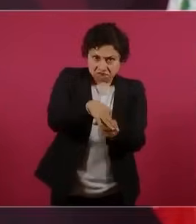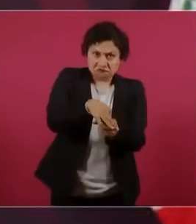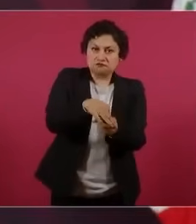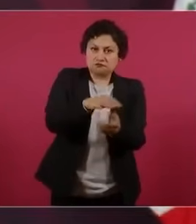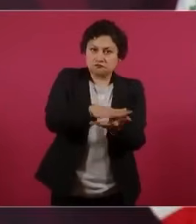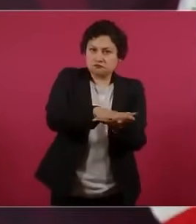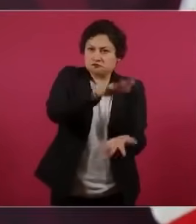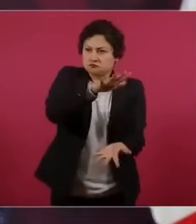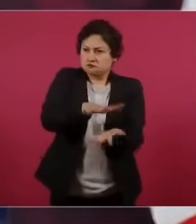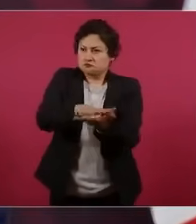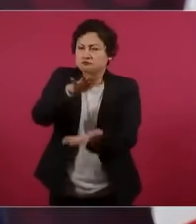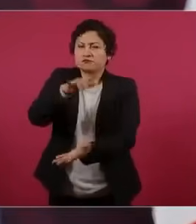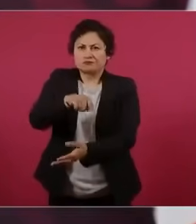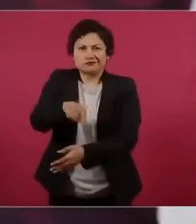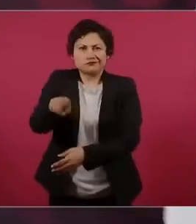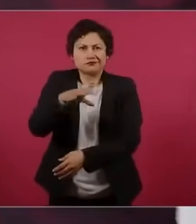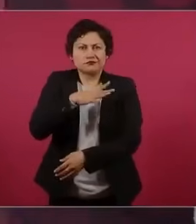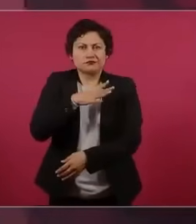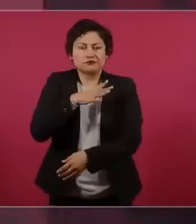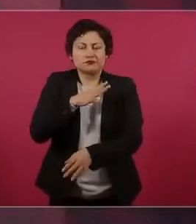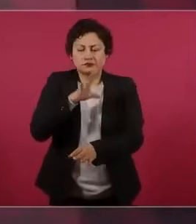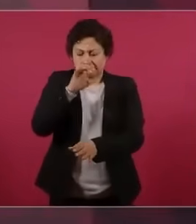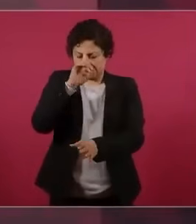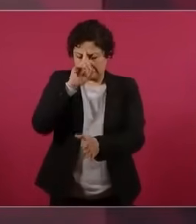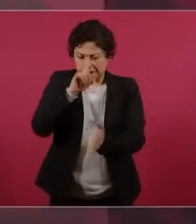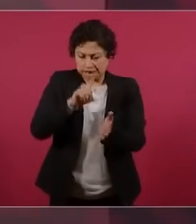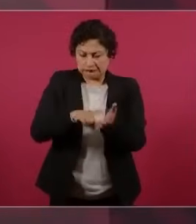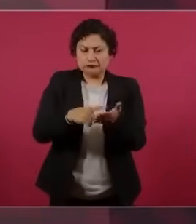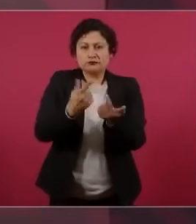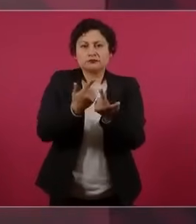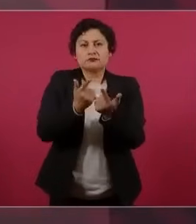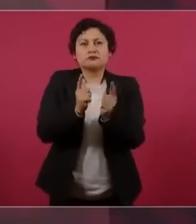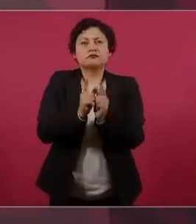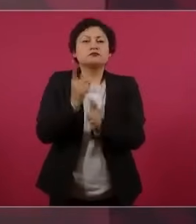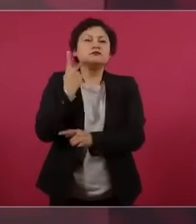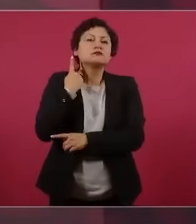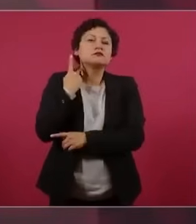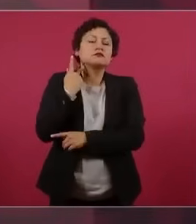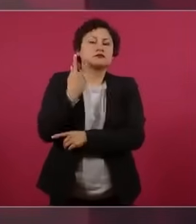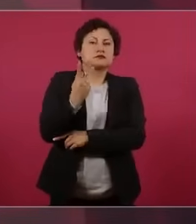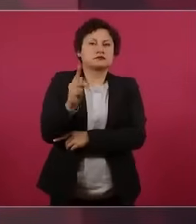creo que el Partido del Trabajo